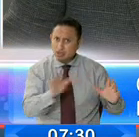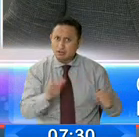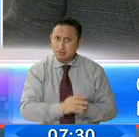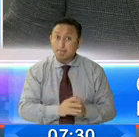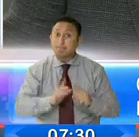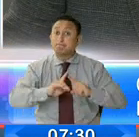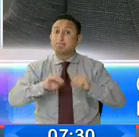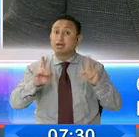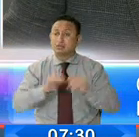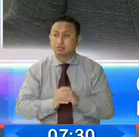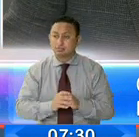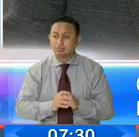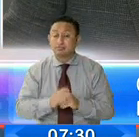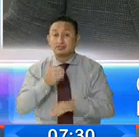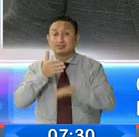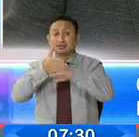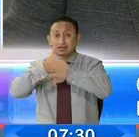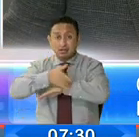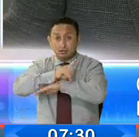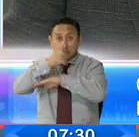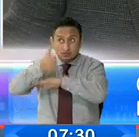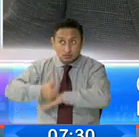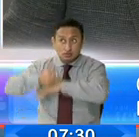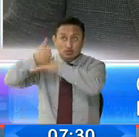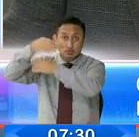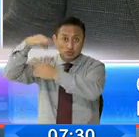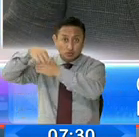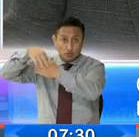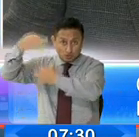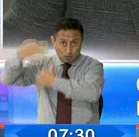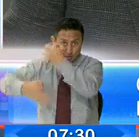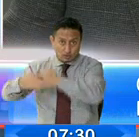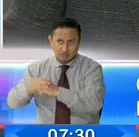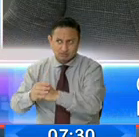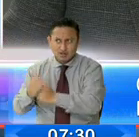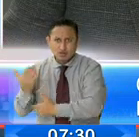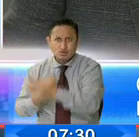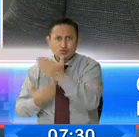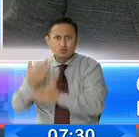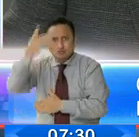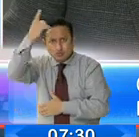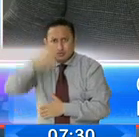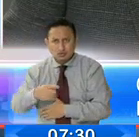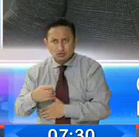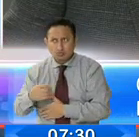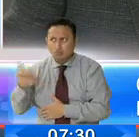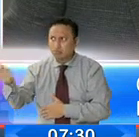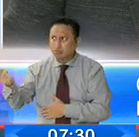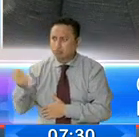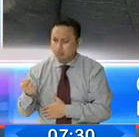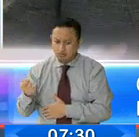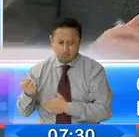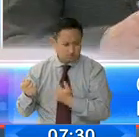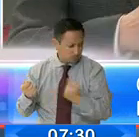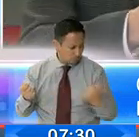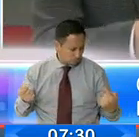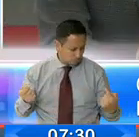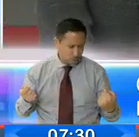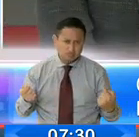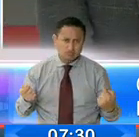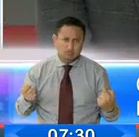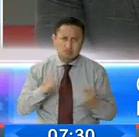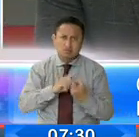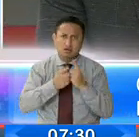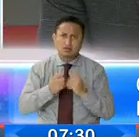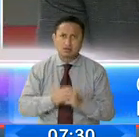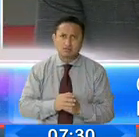Sin embargo, el Tribunal Contencioso Electoral sacó un nuevo auto de ejecución modificado. Incluso,